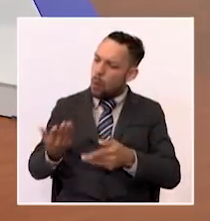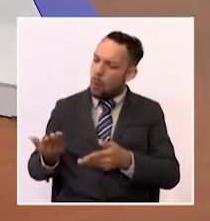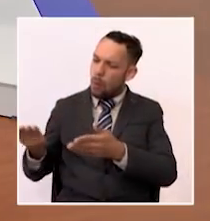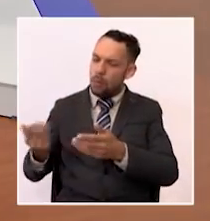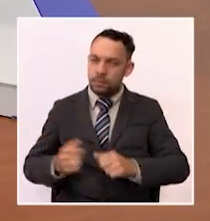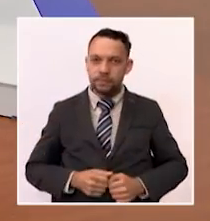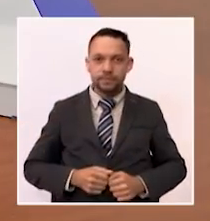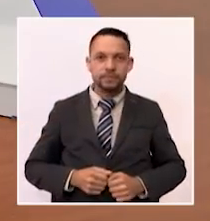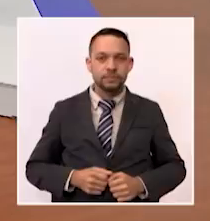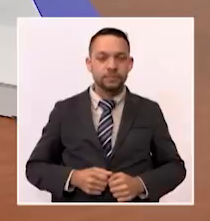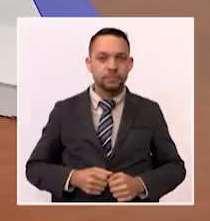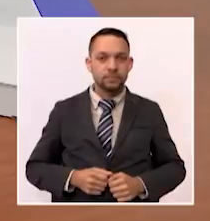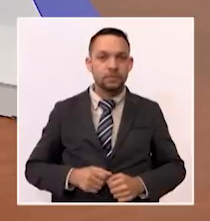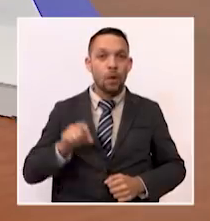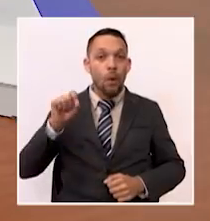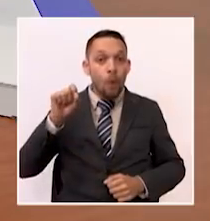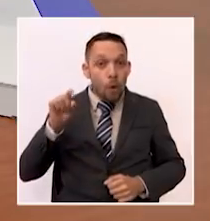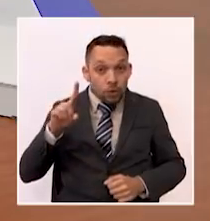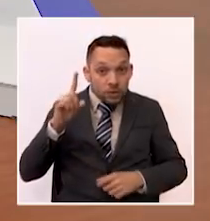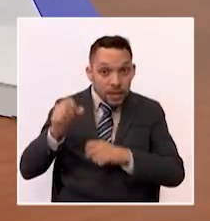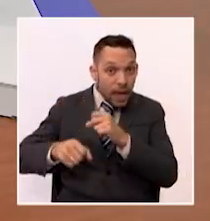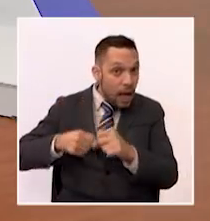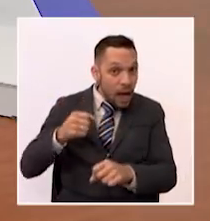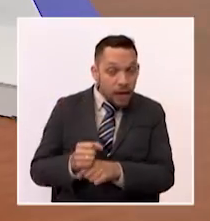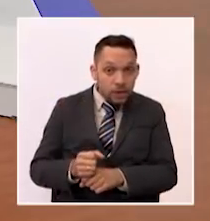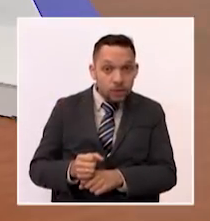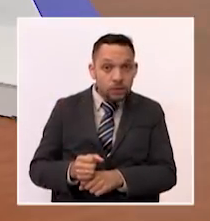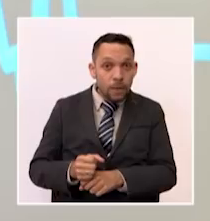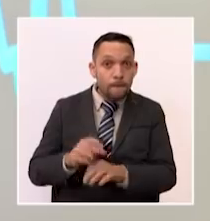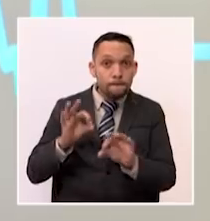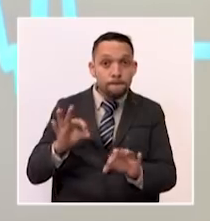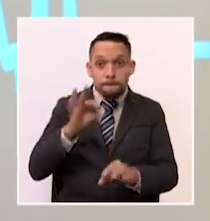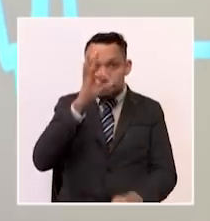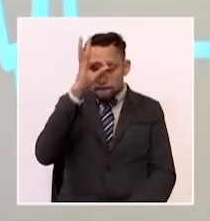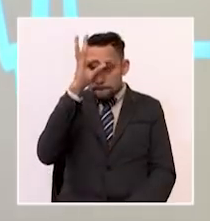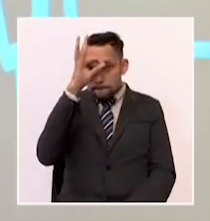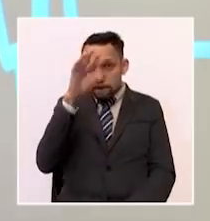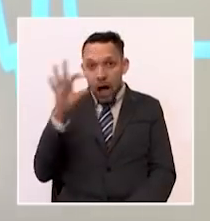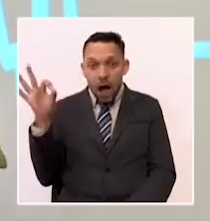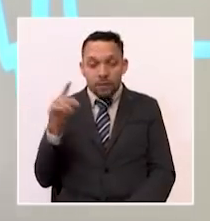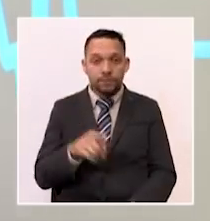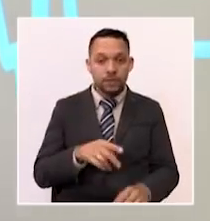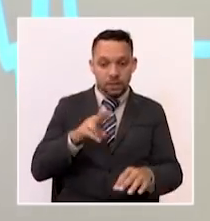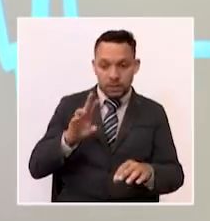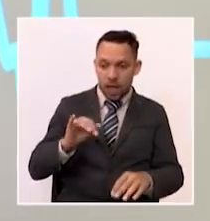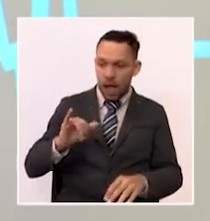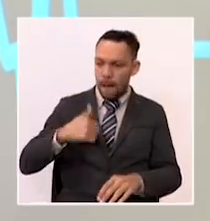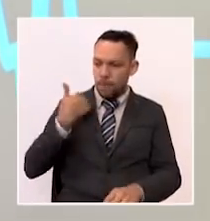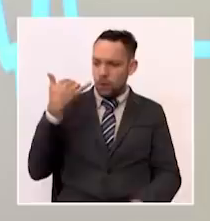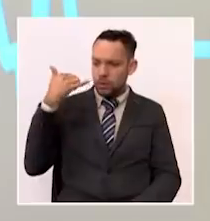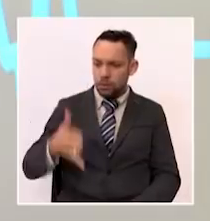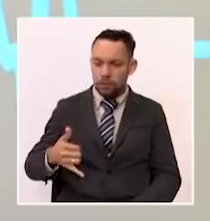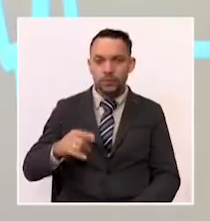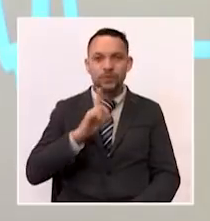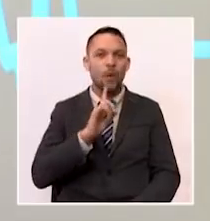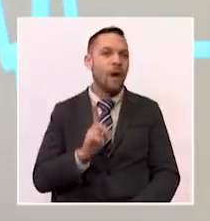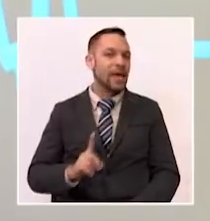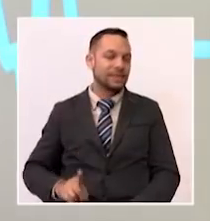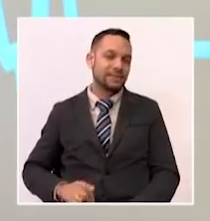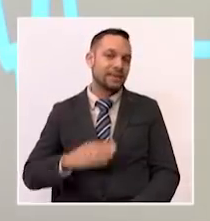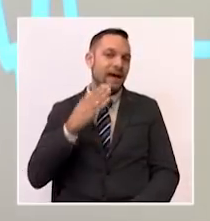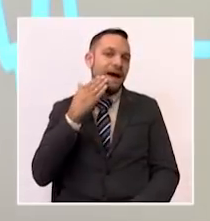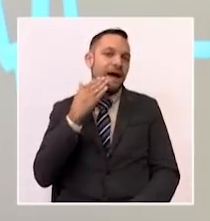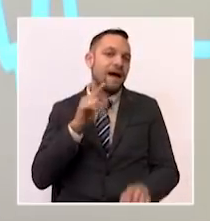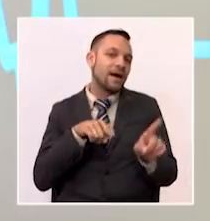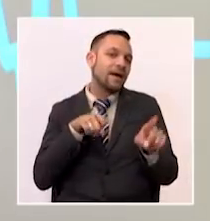dice, no, 11 años, flujo vaginal, y si no ha tenido relaciones sexuales, obvio, eso es un abuso sexual, y no necesariamente. La mayoría de las niñas que no